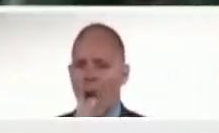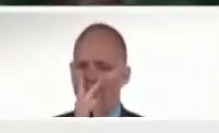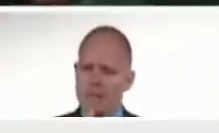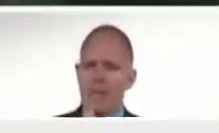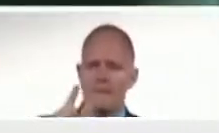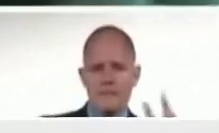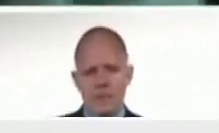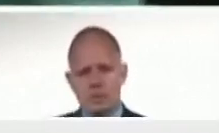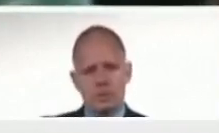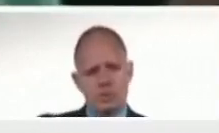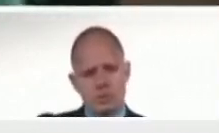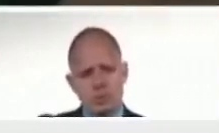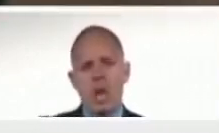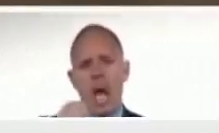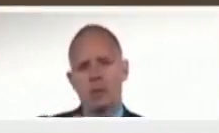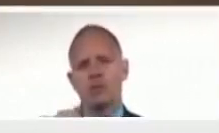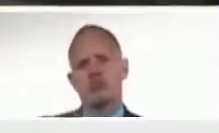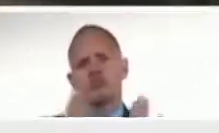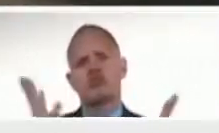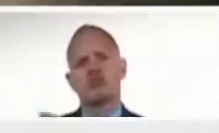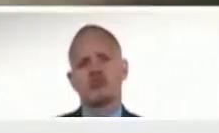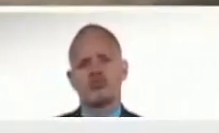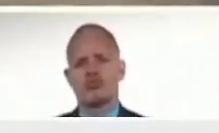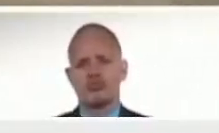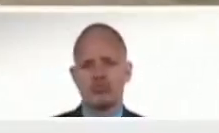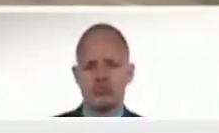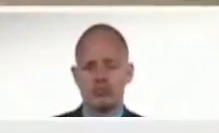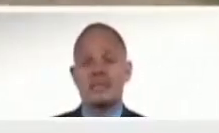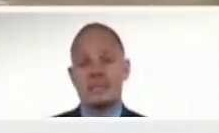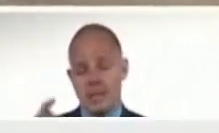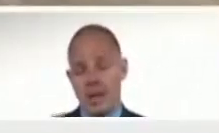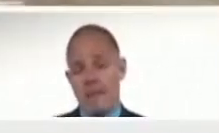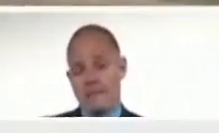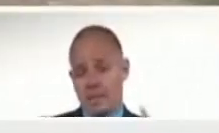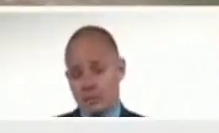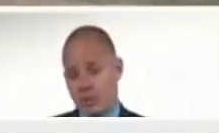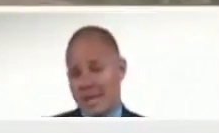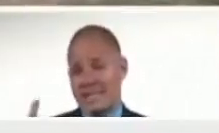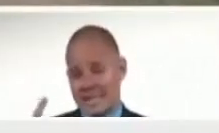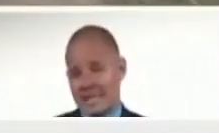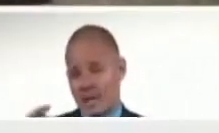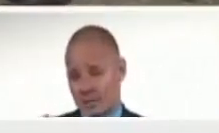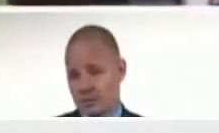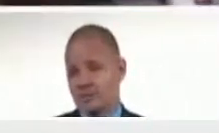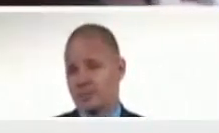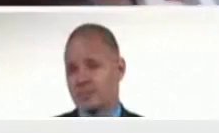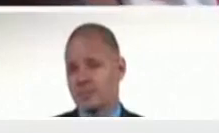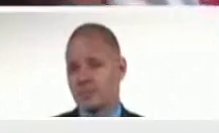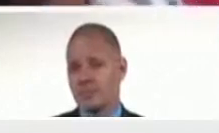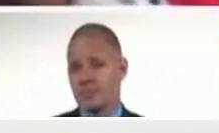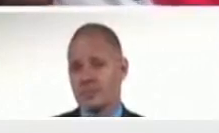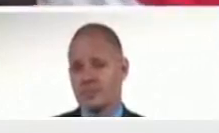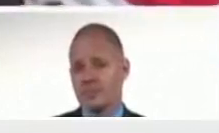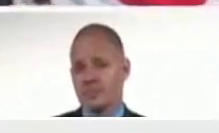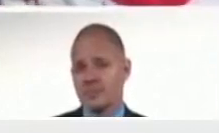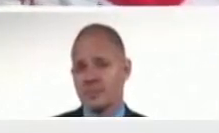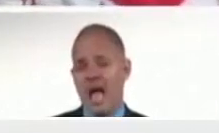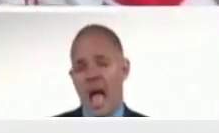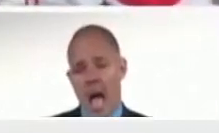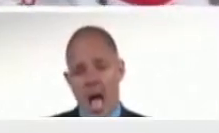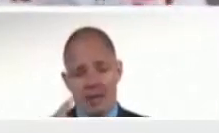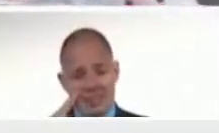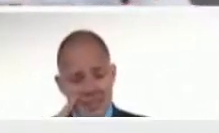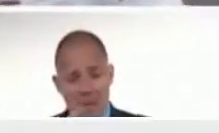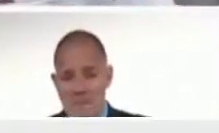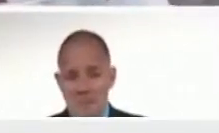finalmente a la isla centroamericana en donde todos sus ocupantes tuvieron que ser llevados hasta algunos centros de salud para